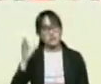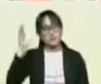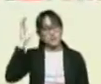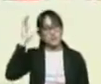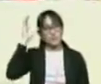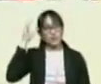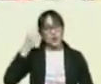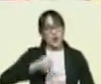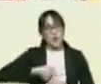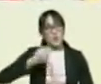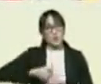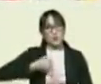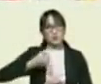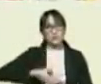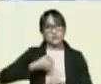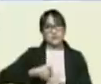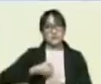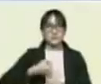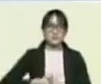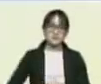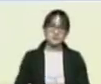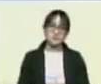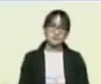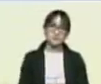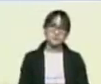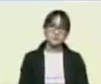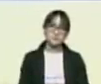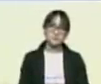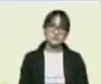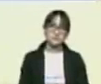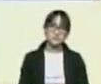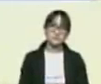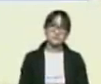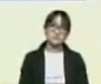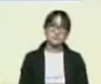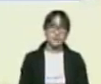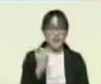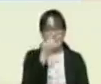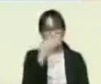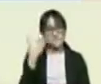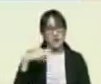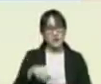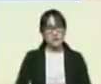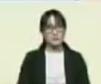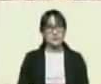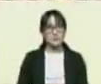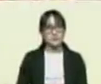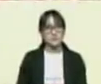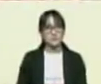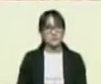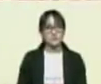de la batalla que ha enfrentado la oligarquía al imperialismo